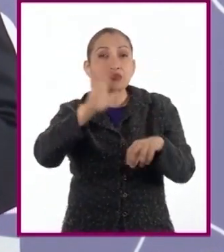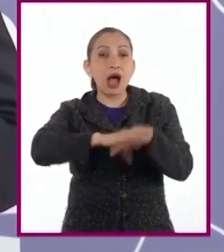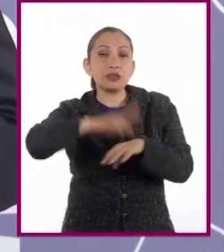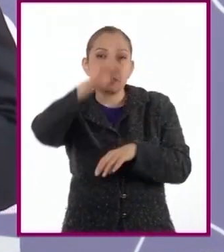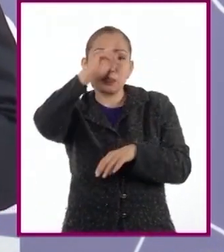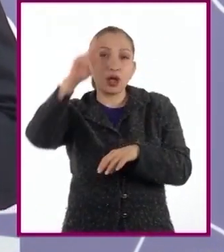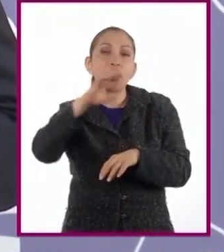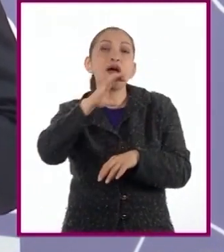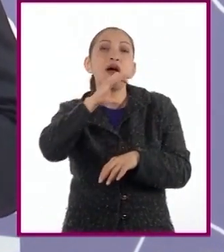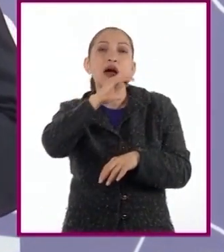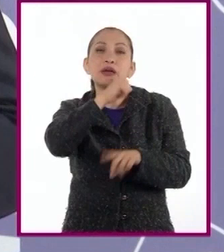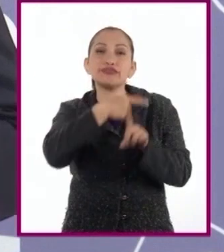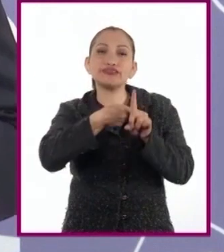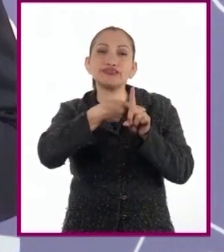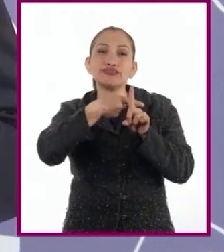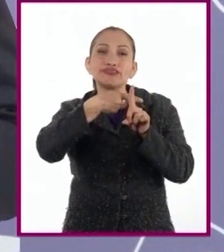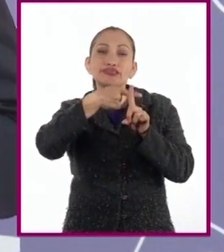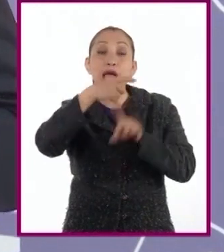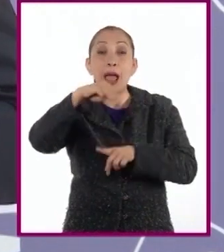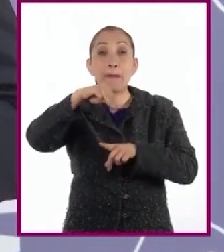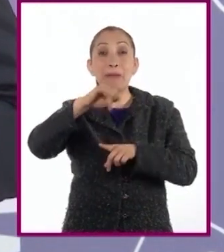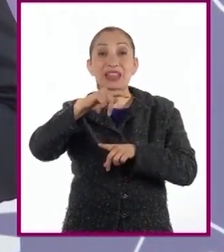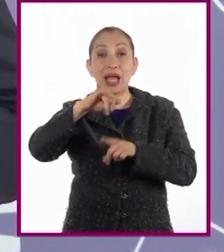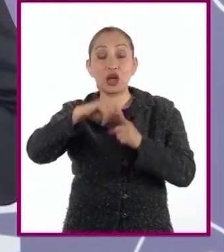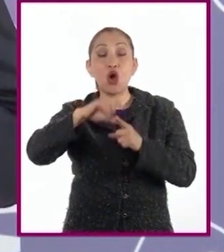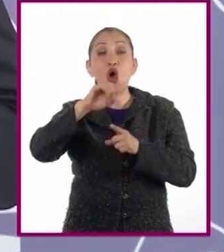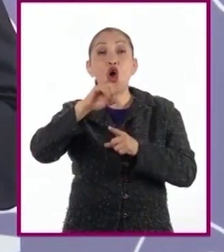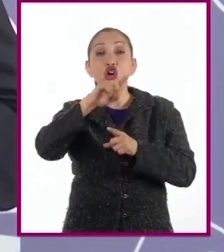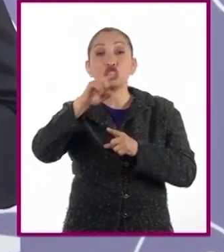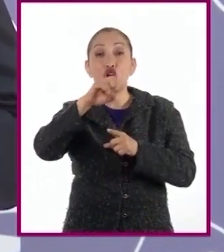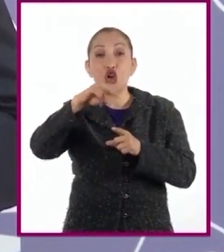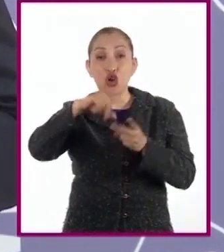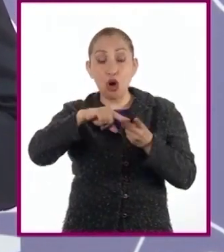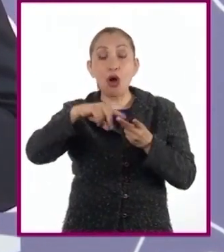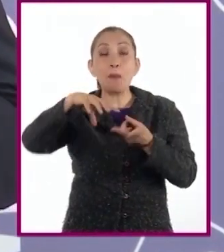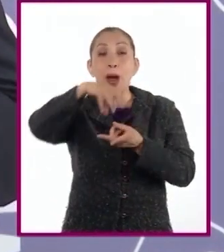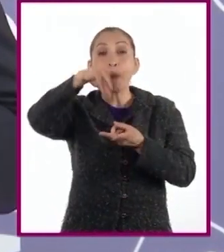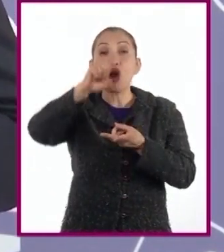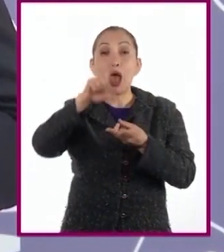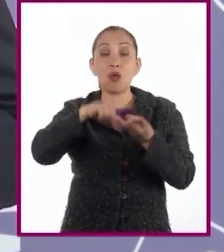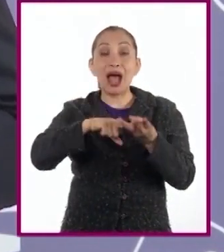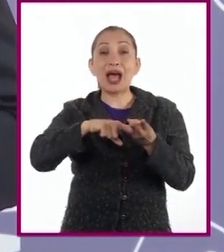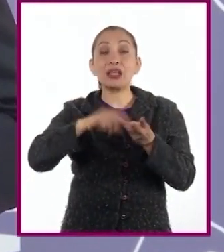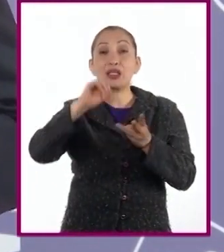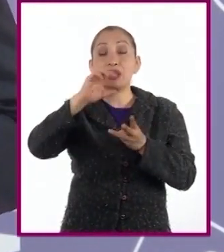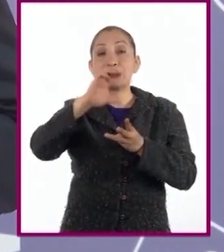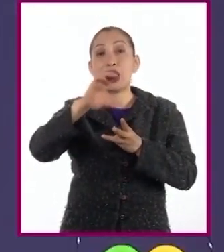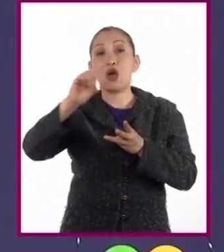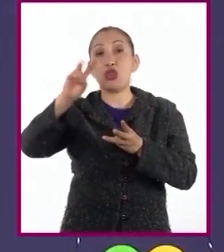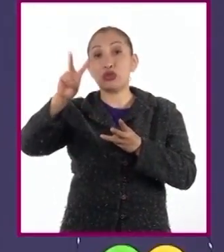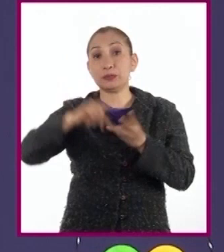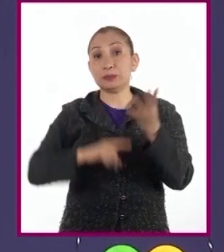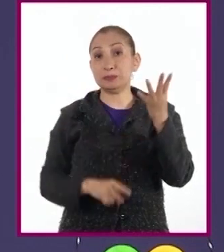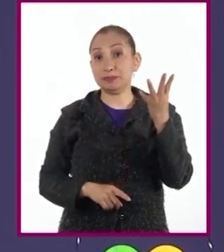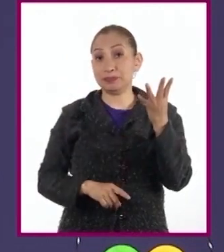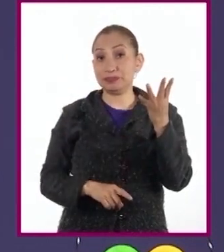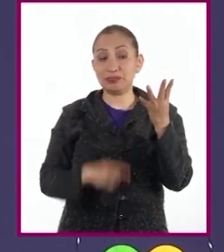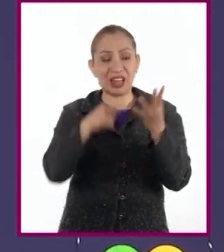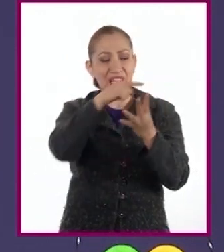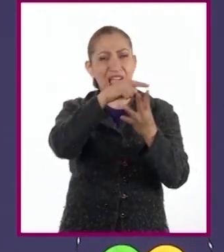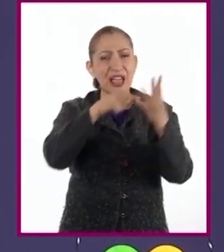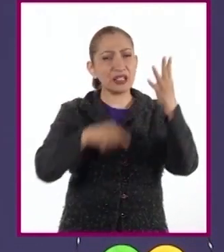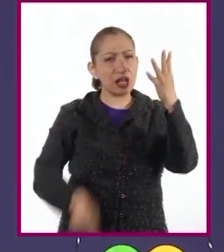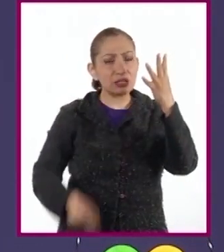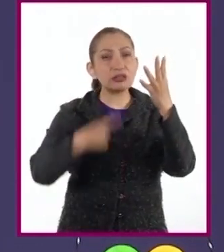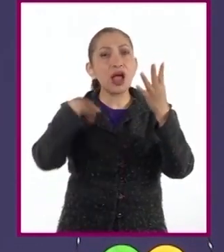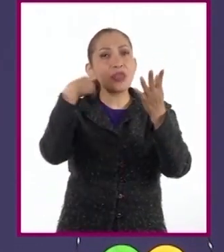efecto invernadero, el metano, el ozono, el vapor de agua y el dióxido de carbono. Estos